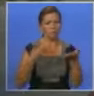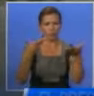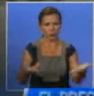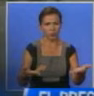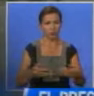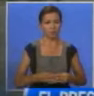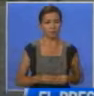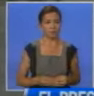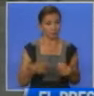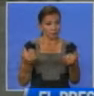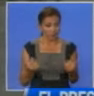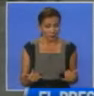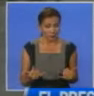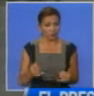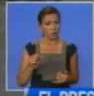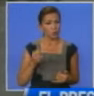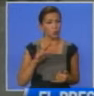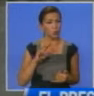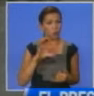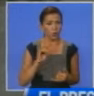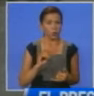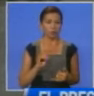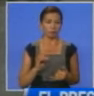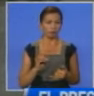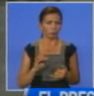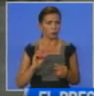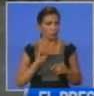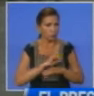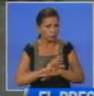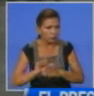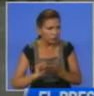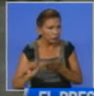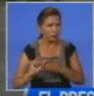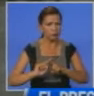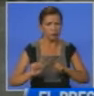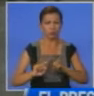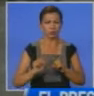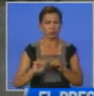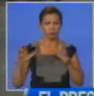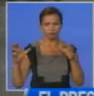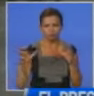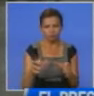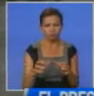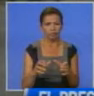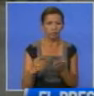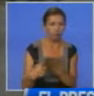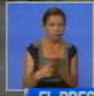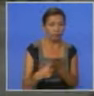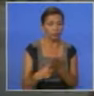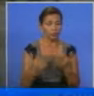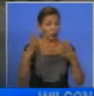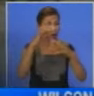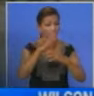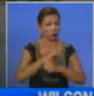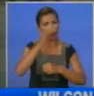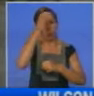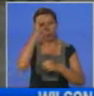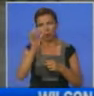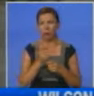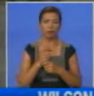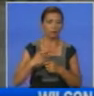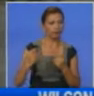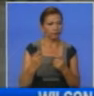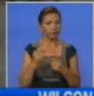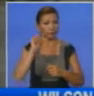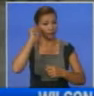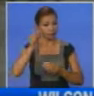con su gabinete en la ciudad de Sucúa. En la noche tiene previsto en esa misma ciudad la velada cultural y mañana una reunión con los alcaldes y el prefecto de